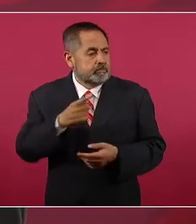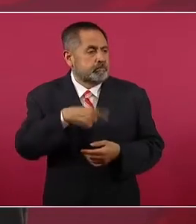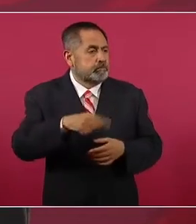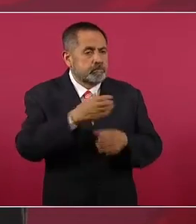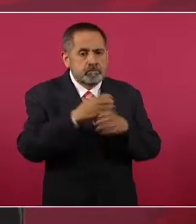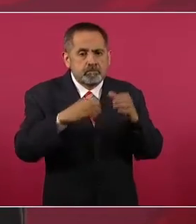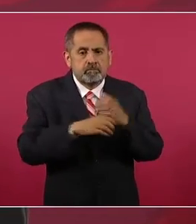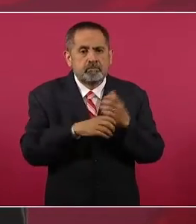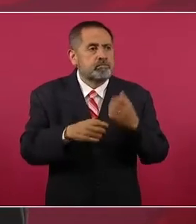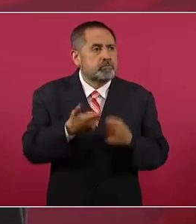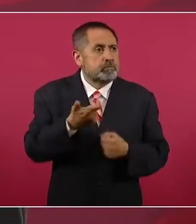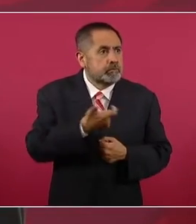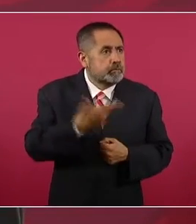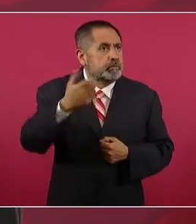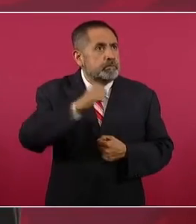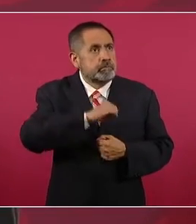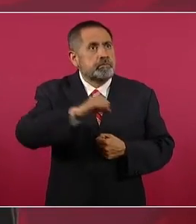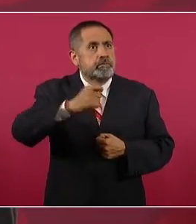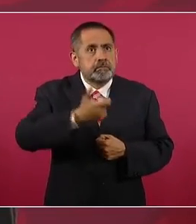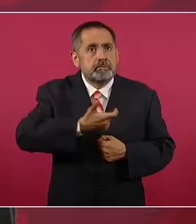incremente tanto la inflación.